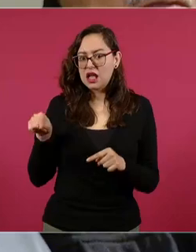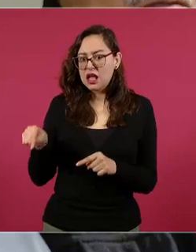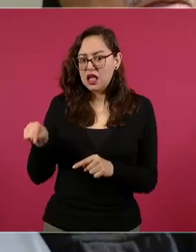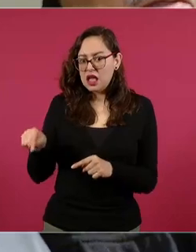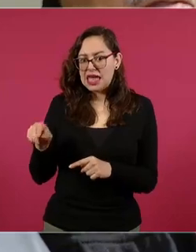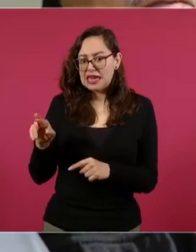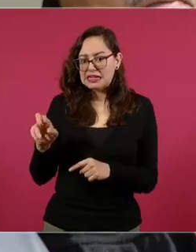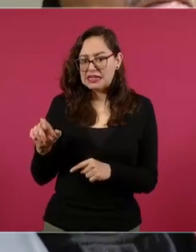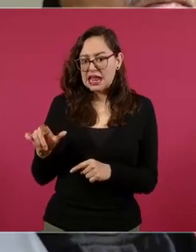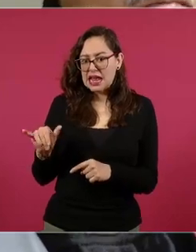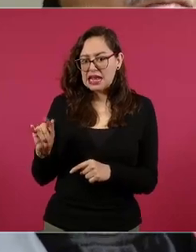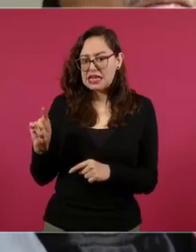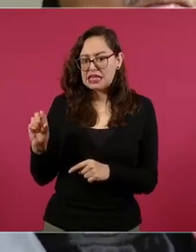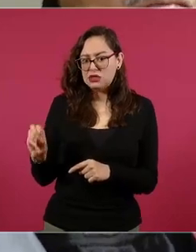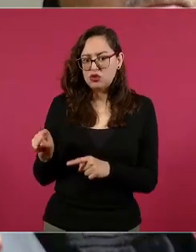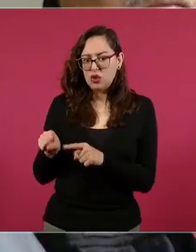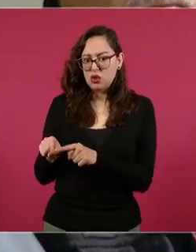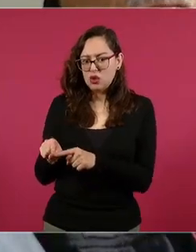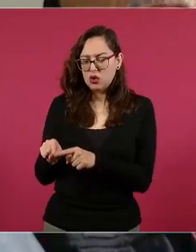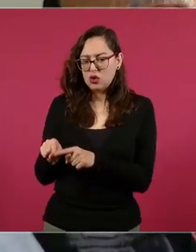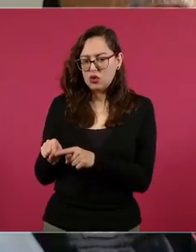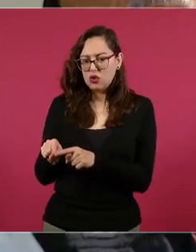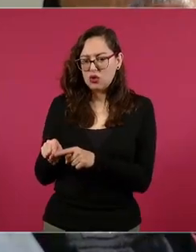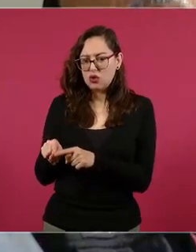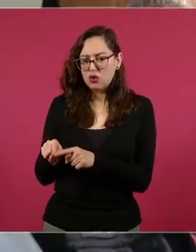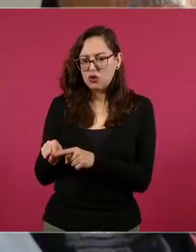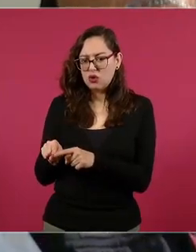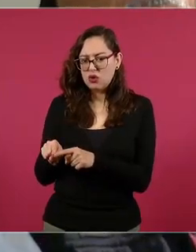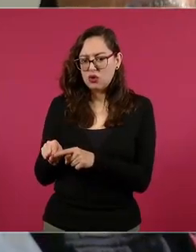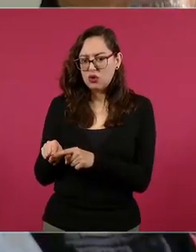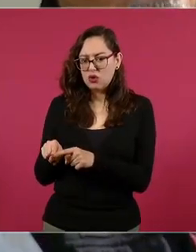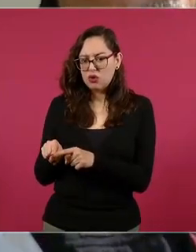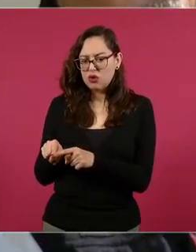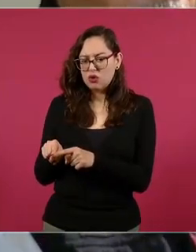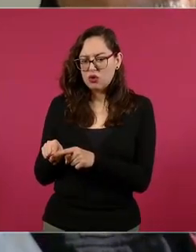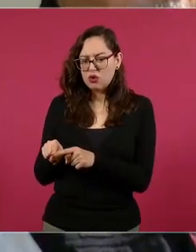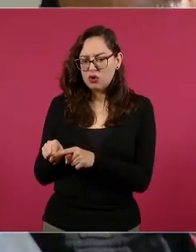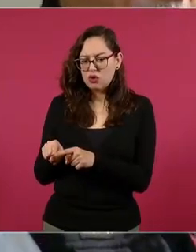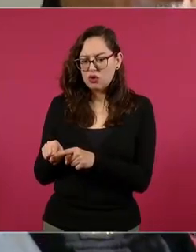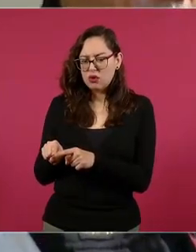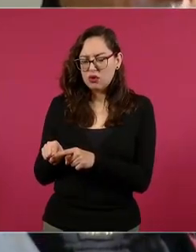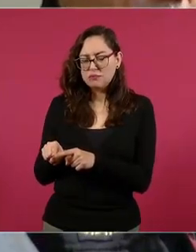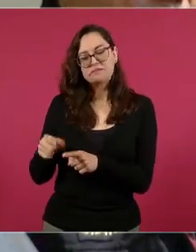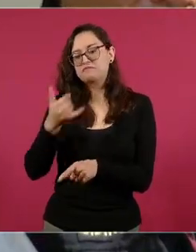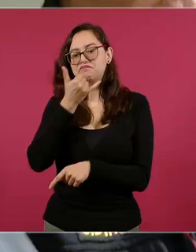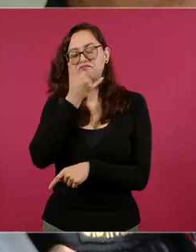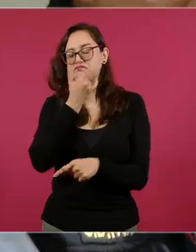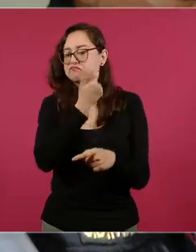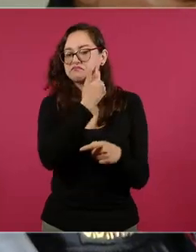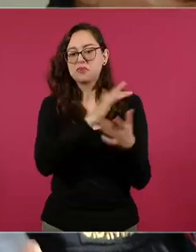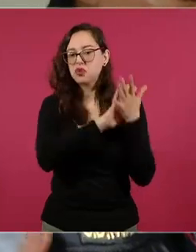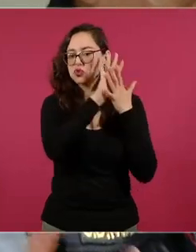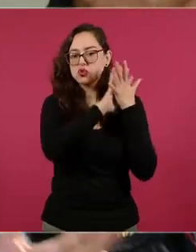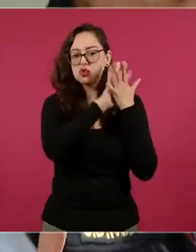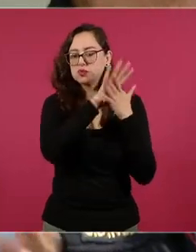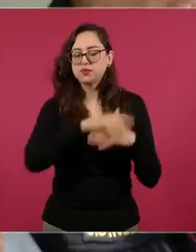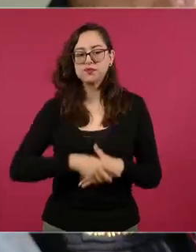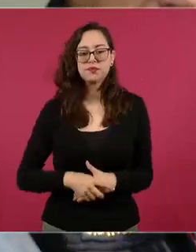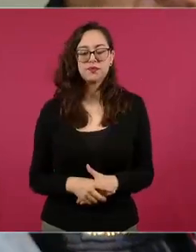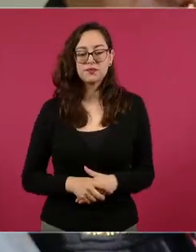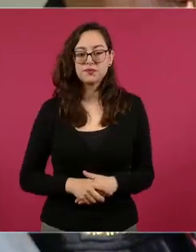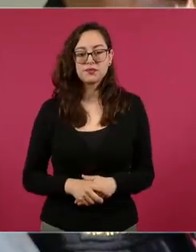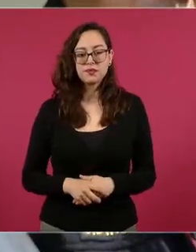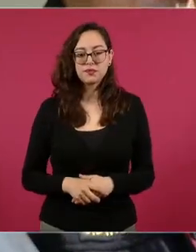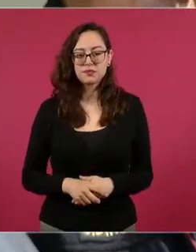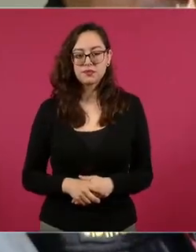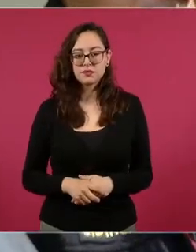el convenio dice que tiene que estar pagando los 5 millones el ayuntamiento, se le está pagando a la empresa. Y mire, ya hubo senadores de